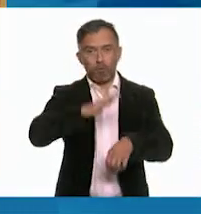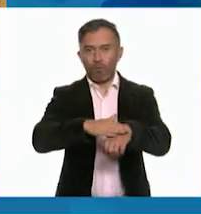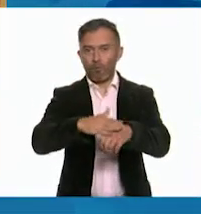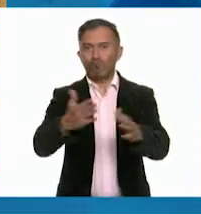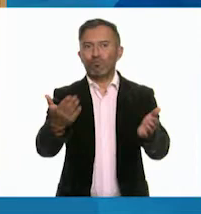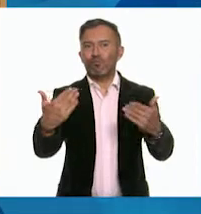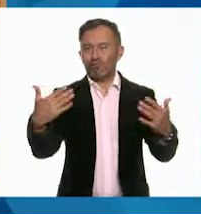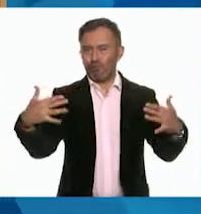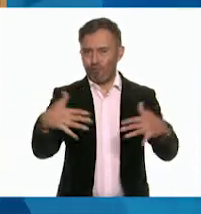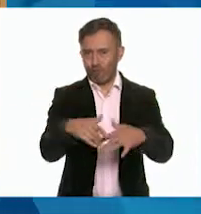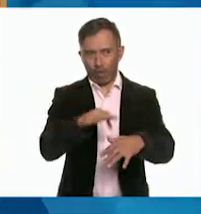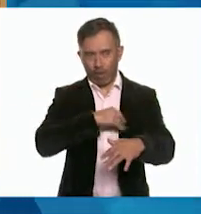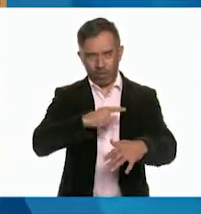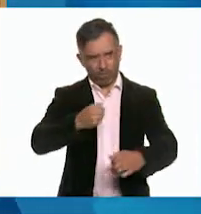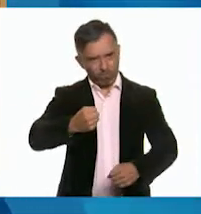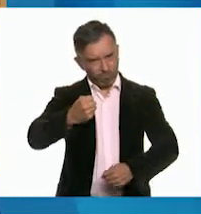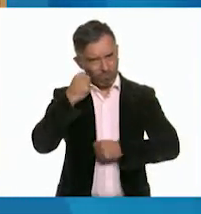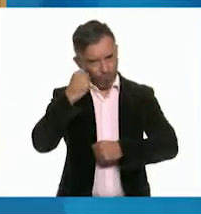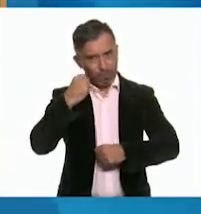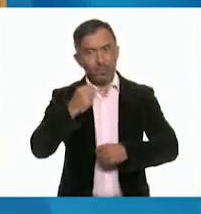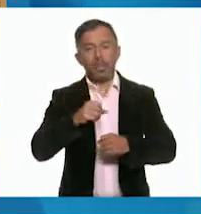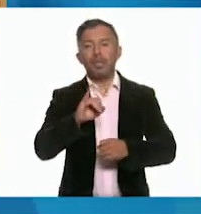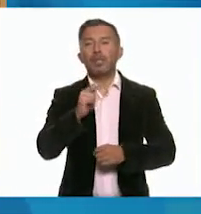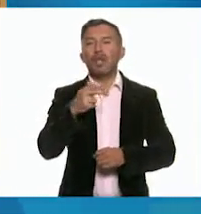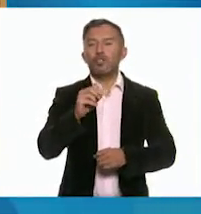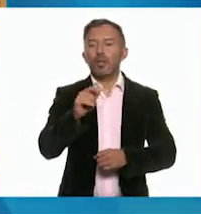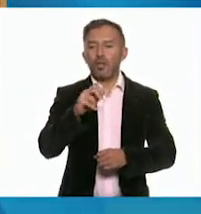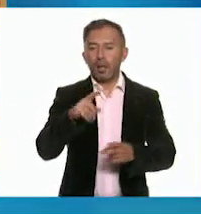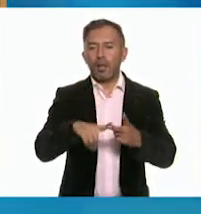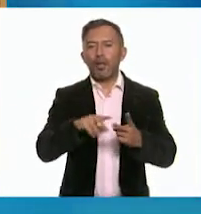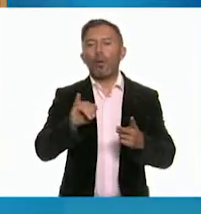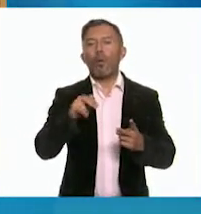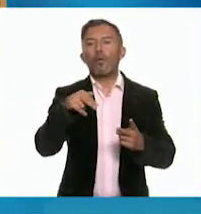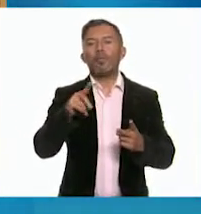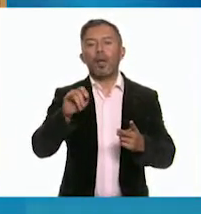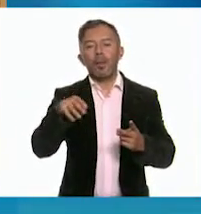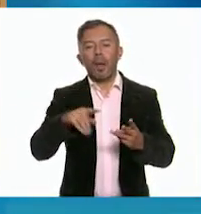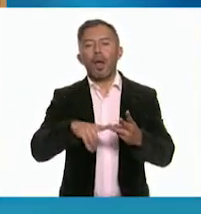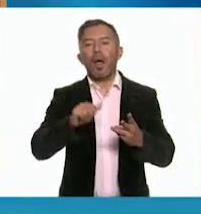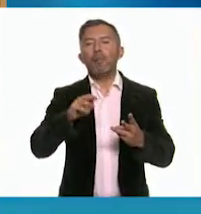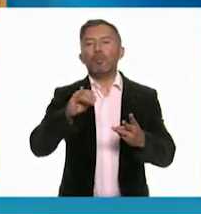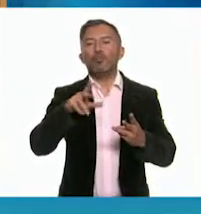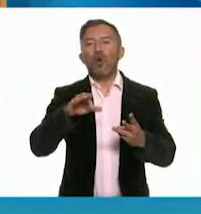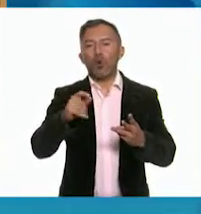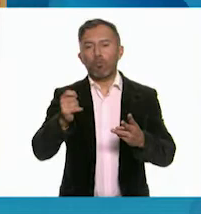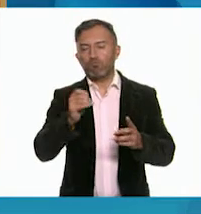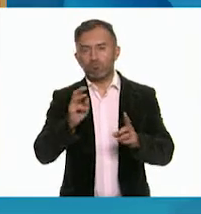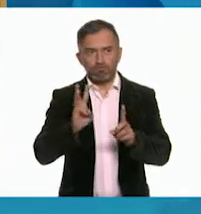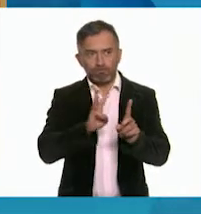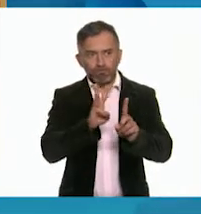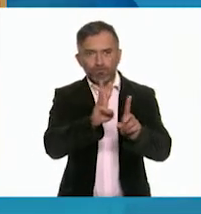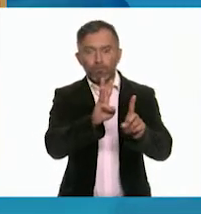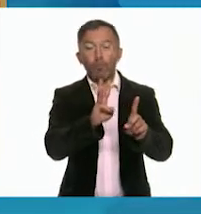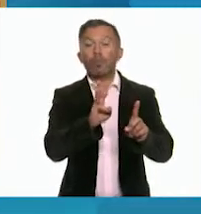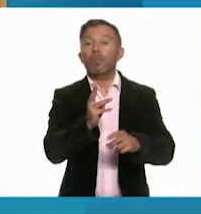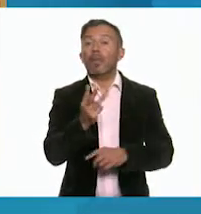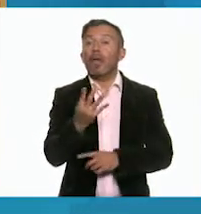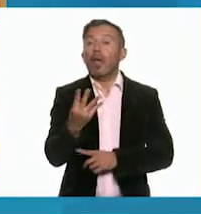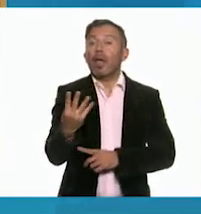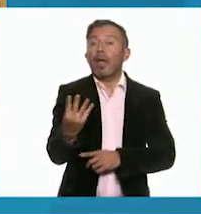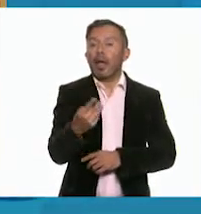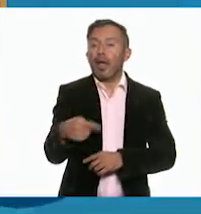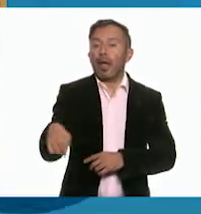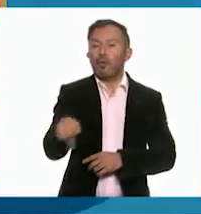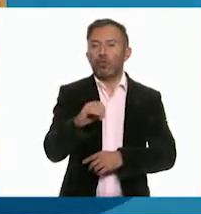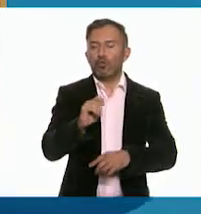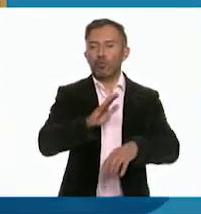armas. Ignacio Allende, Juan Aldama y José Mariano Abasolo lo siguieron. Fueron ellos los que lograron formar